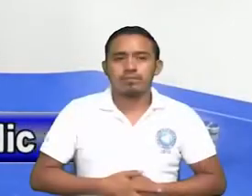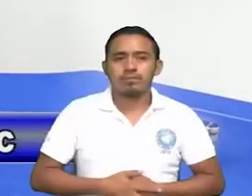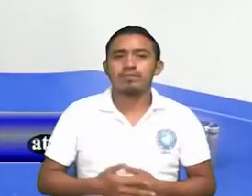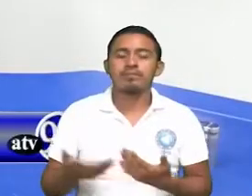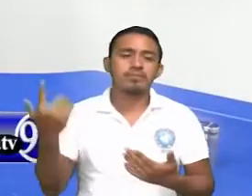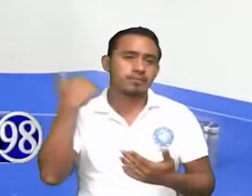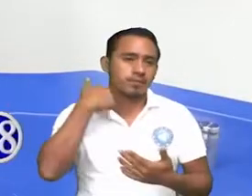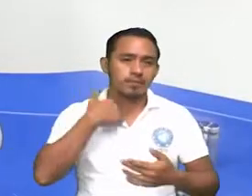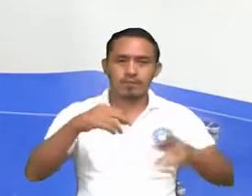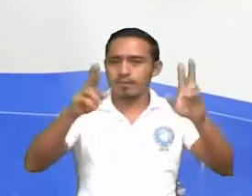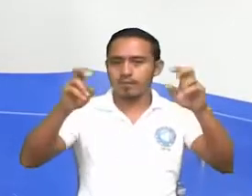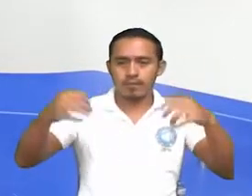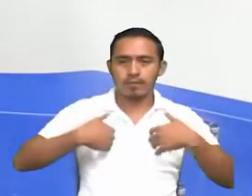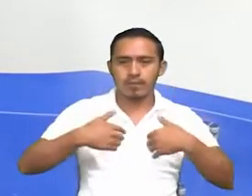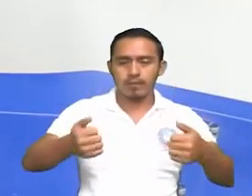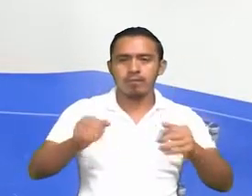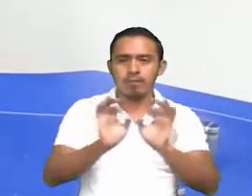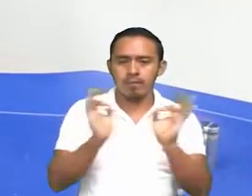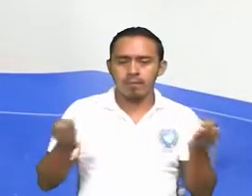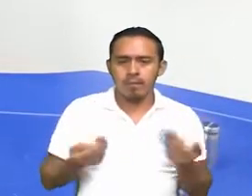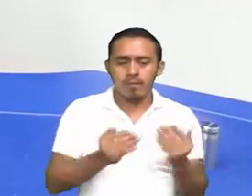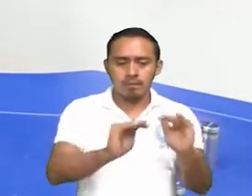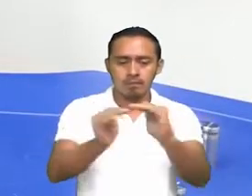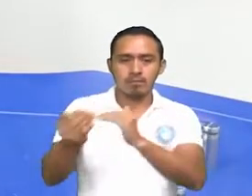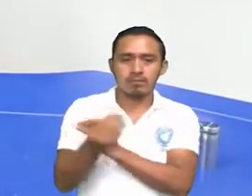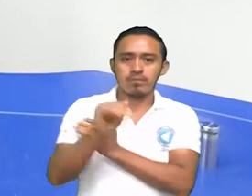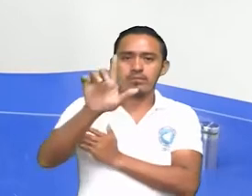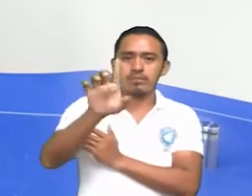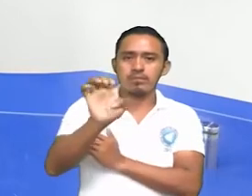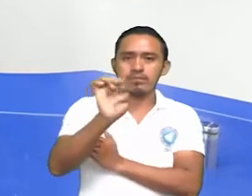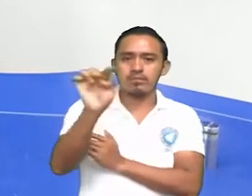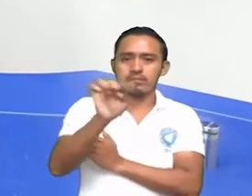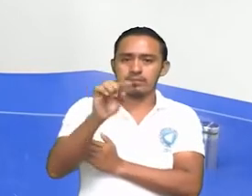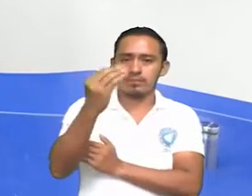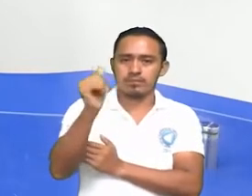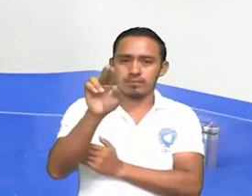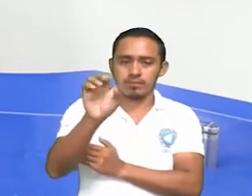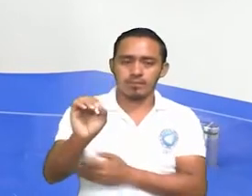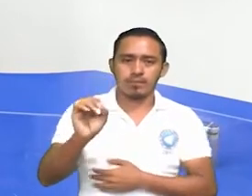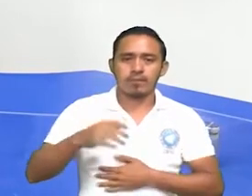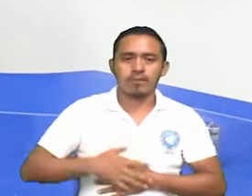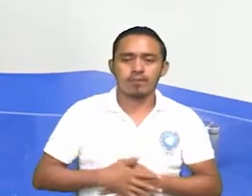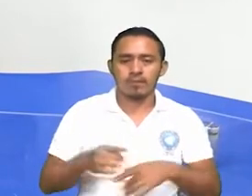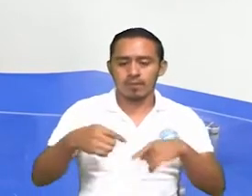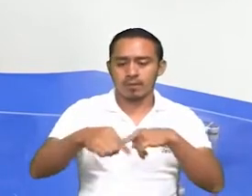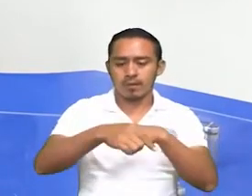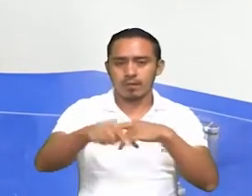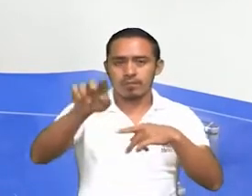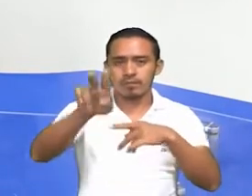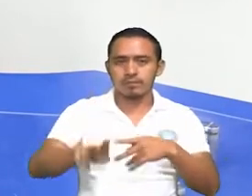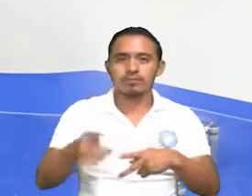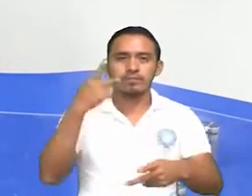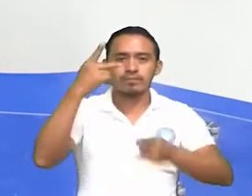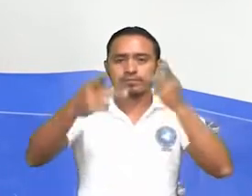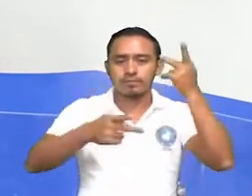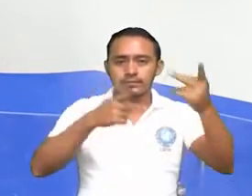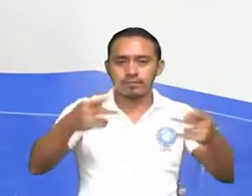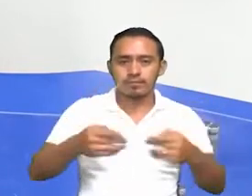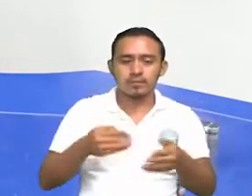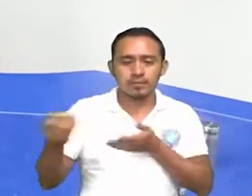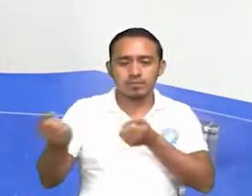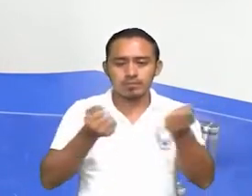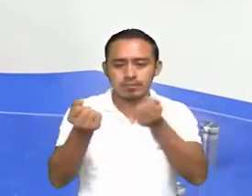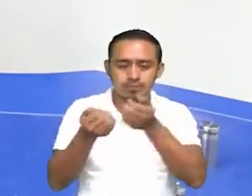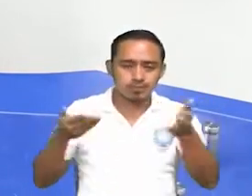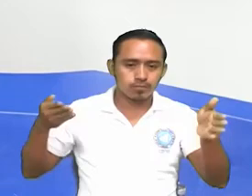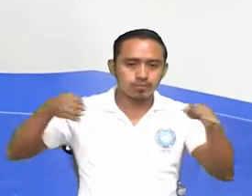Y siempre en temas de salud, familias del barrio Monseñor Lescano del Distrito 2 de Managua contaron con la visita de una clínica